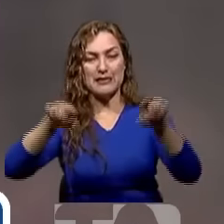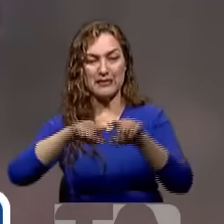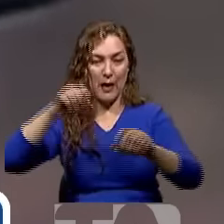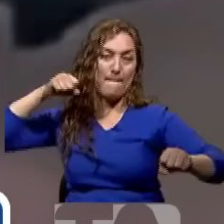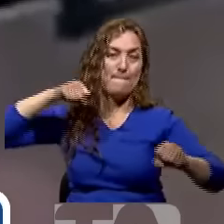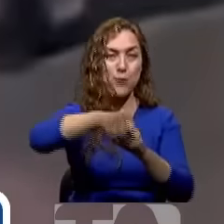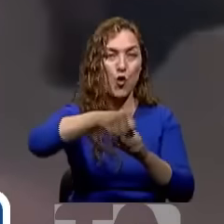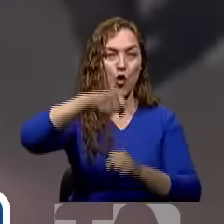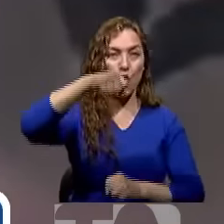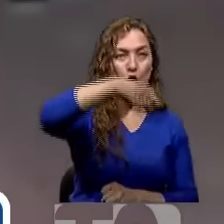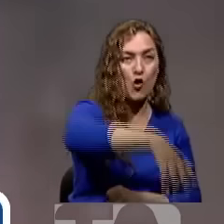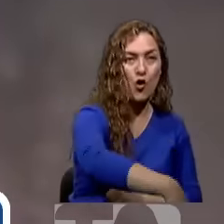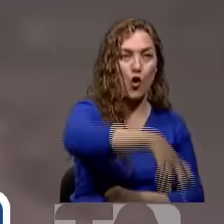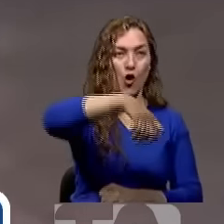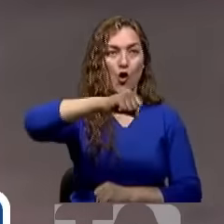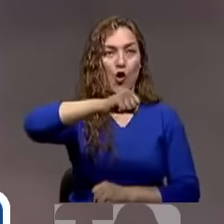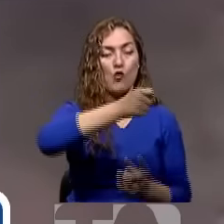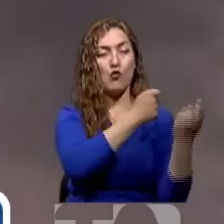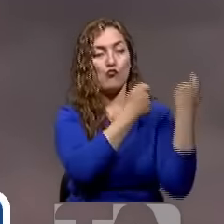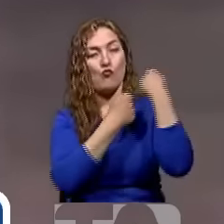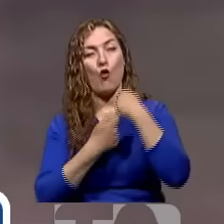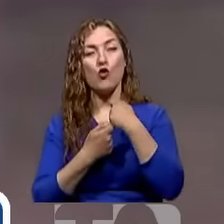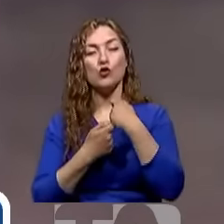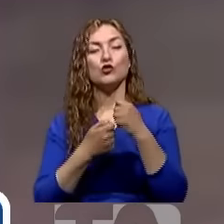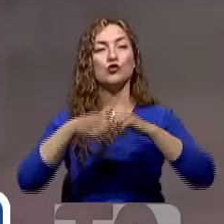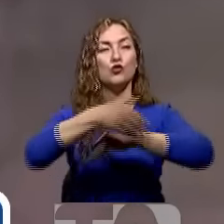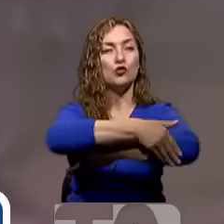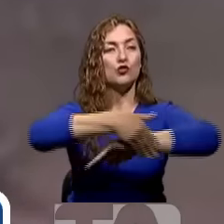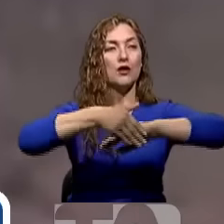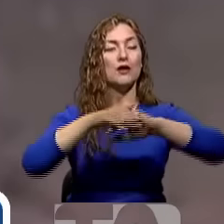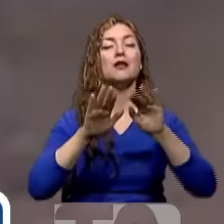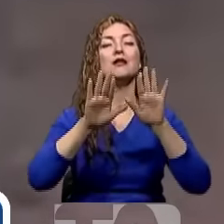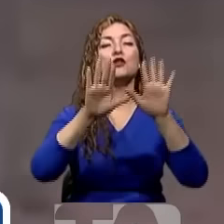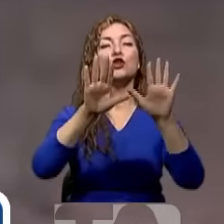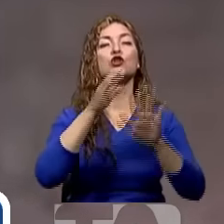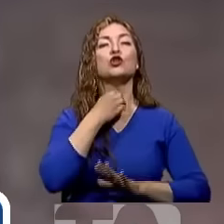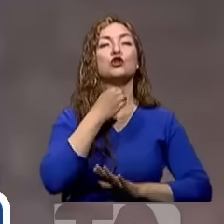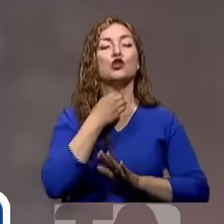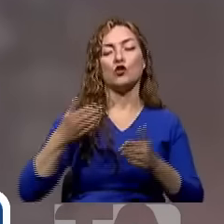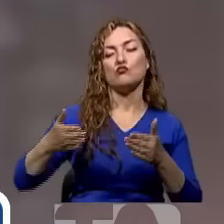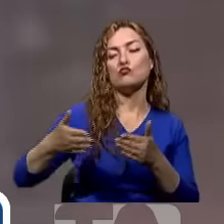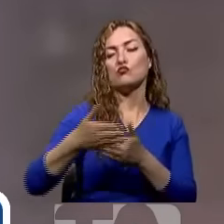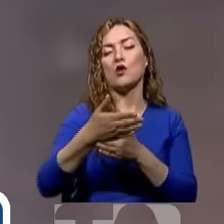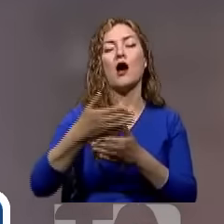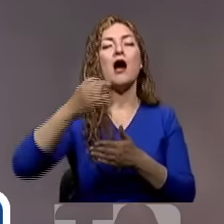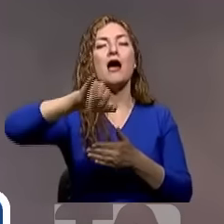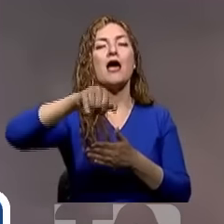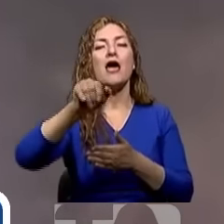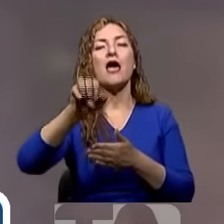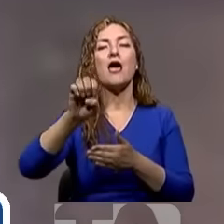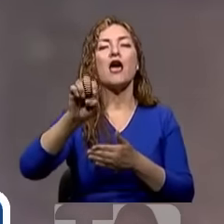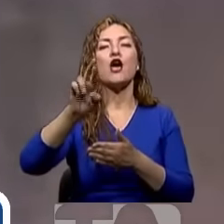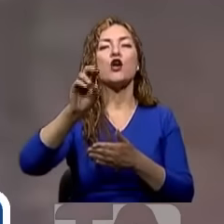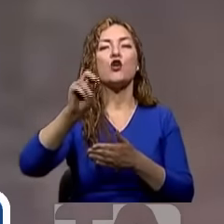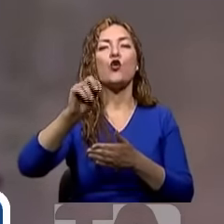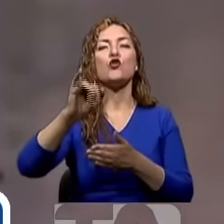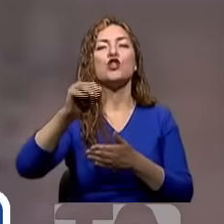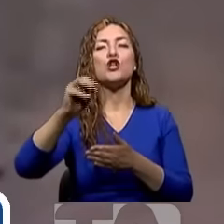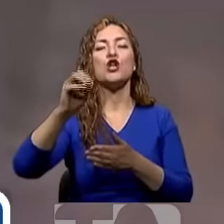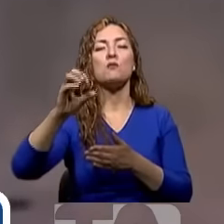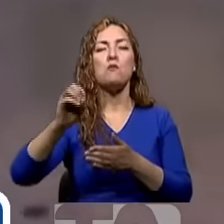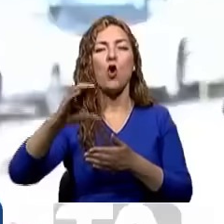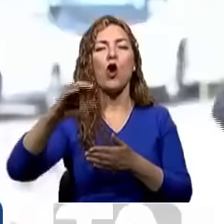un bolso del interior de este vehículo. El hecho sucedió en la avenida 10 de agosto, en intersección con la calle Jerónimo Carrión, sector de La Mariscal,